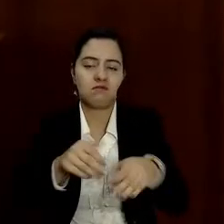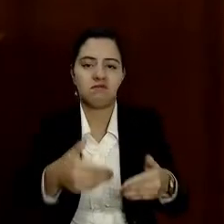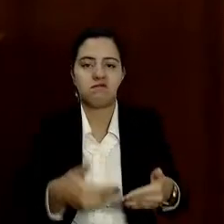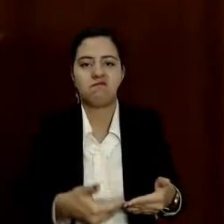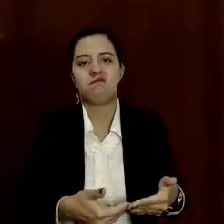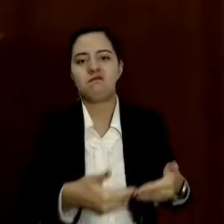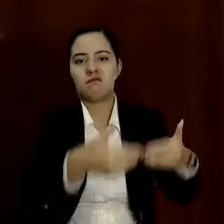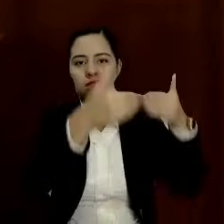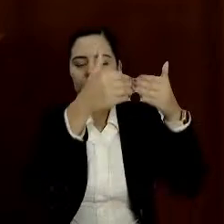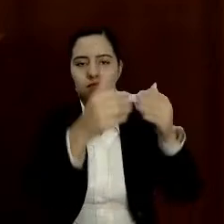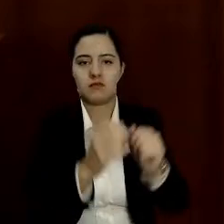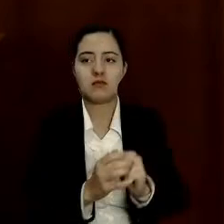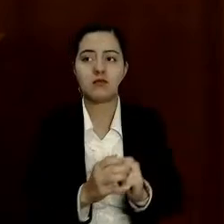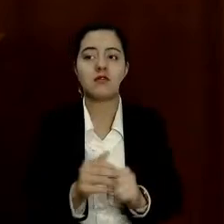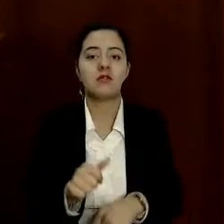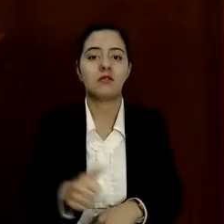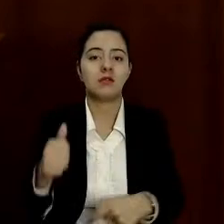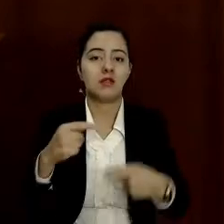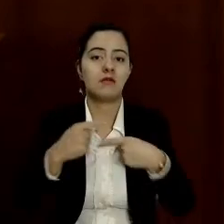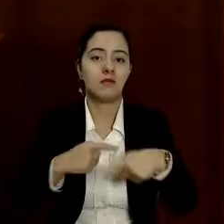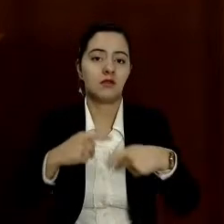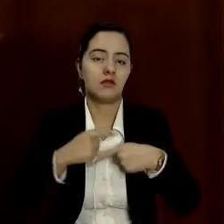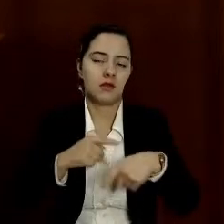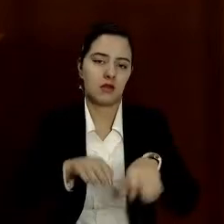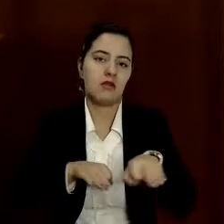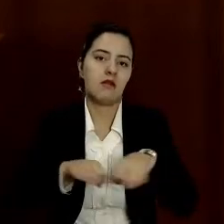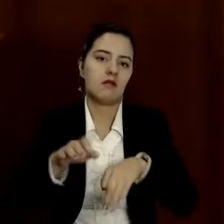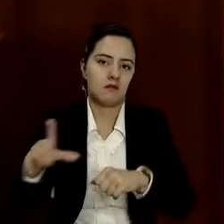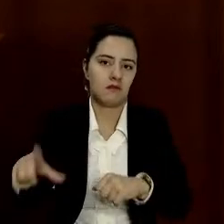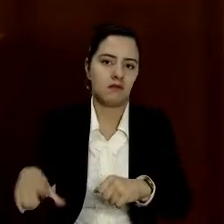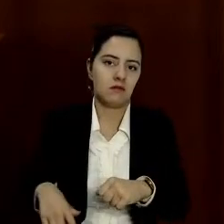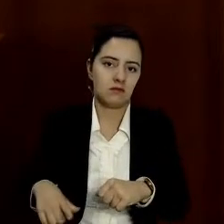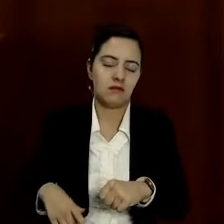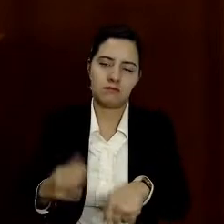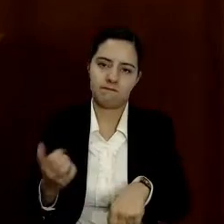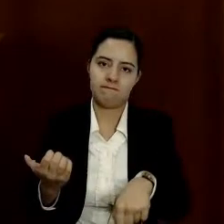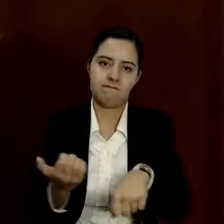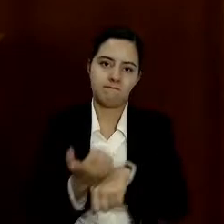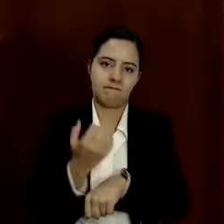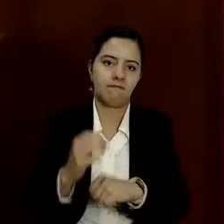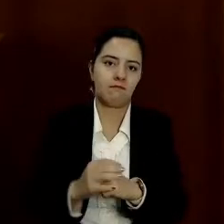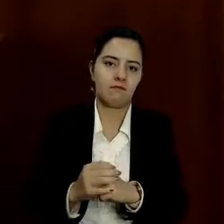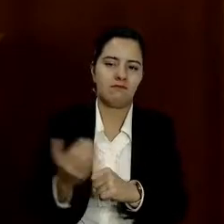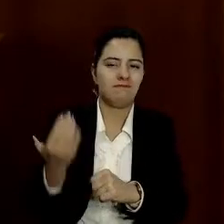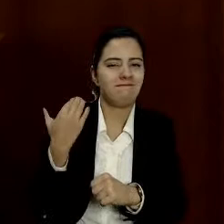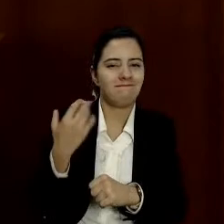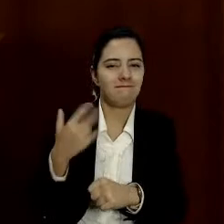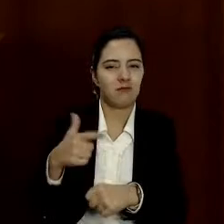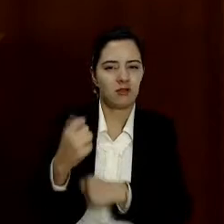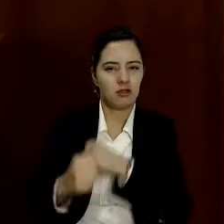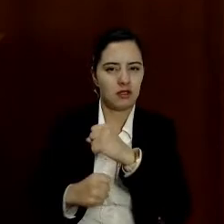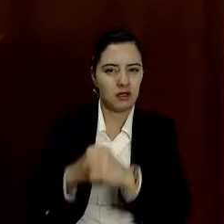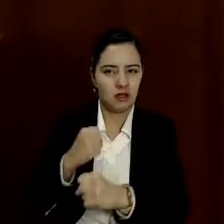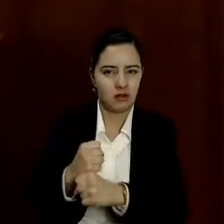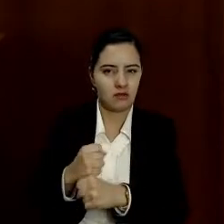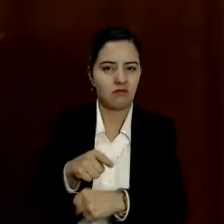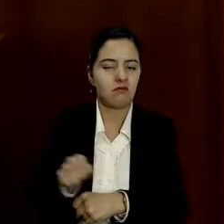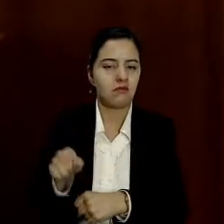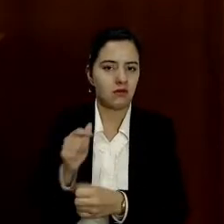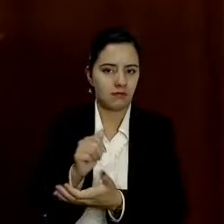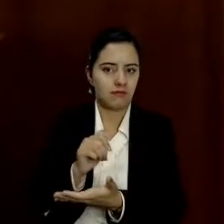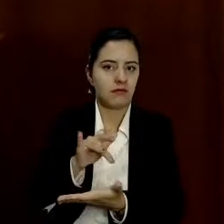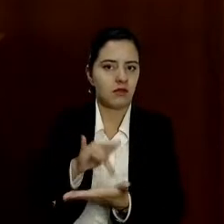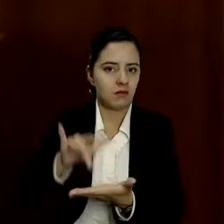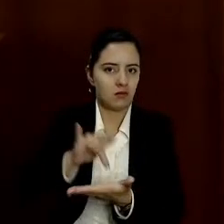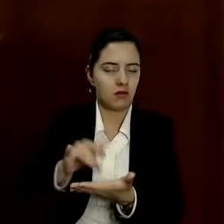altos funcionarios del gobierno estatal de los últimos 2 sexenios para encubrir los desvíos y para las